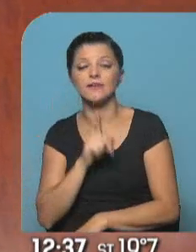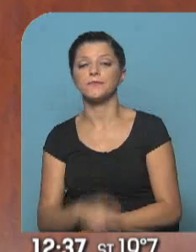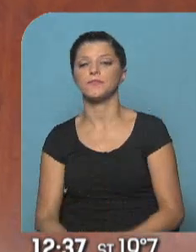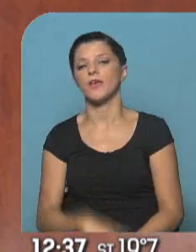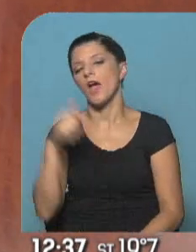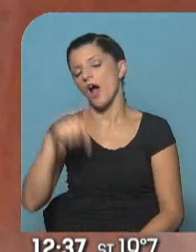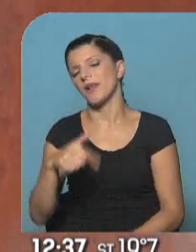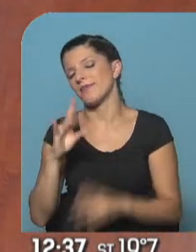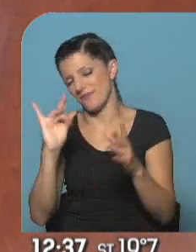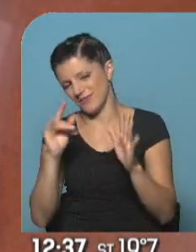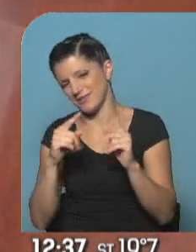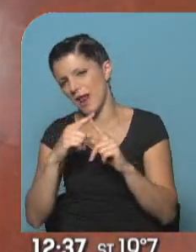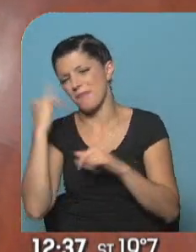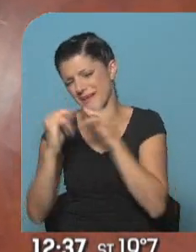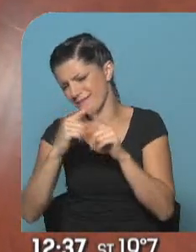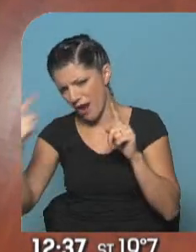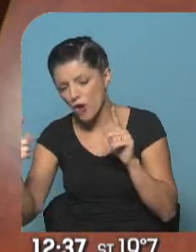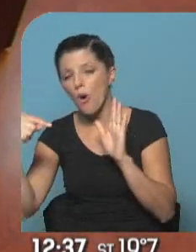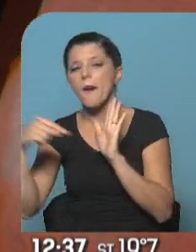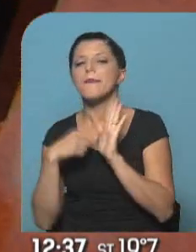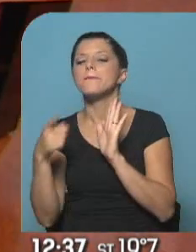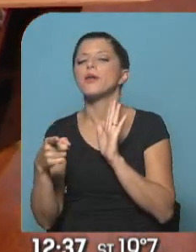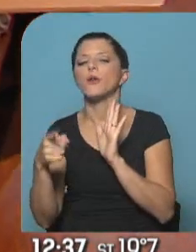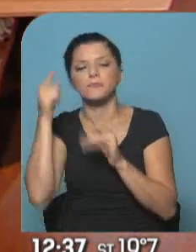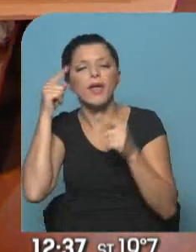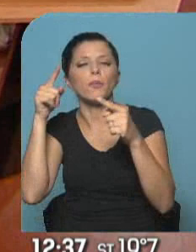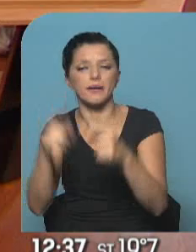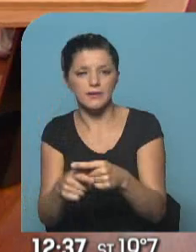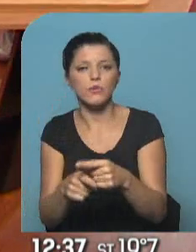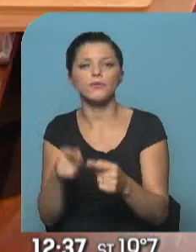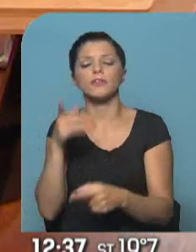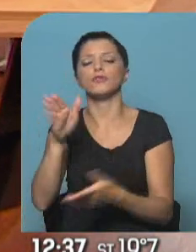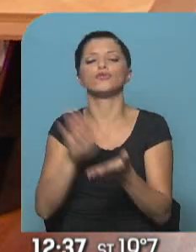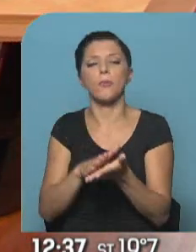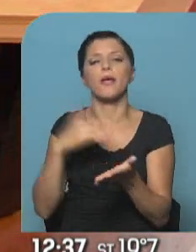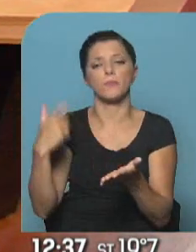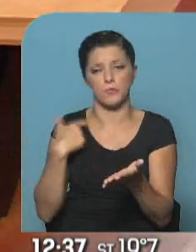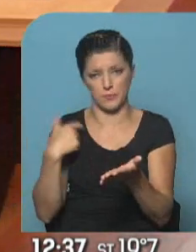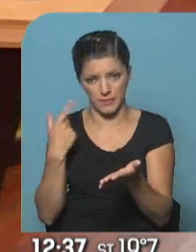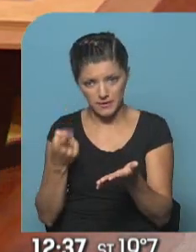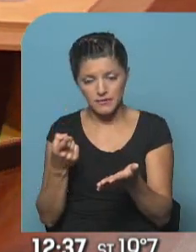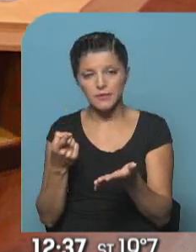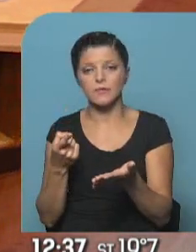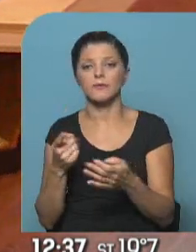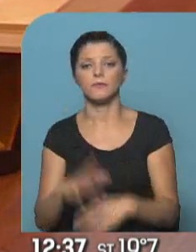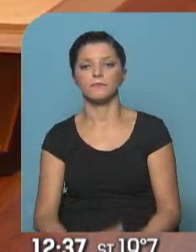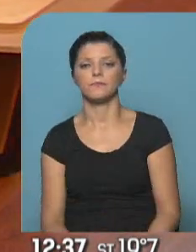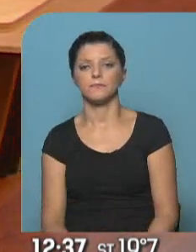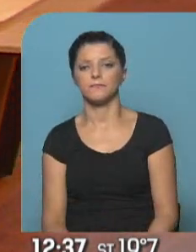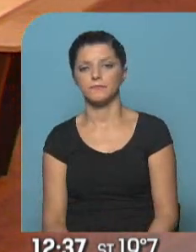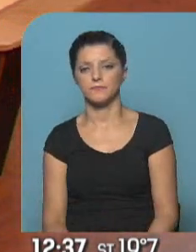muy largo, pero eleva la cotización hacia la patronal y demás, y